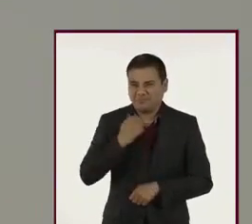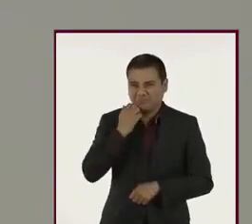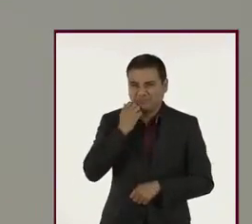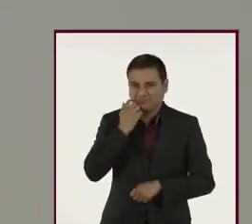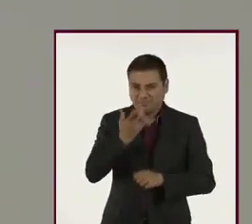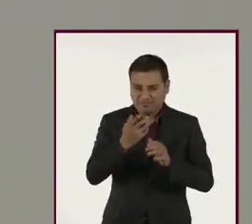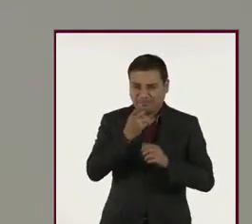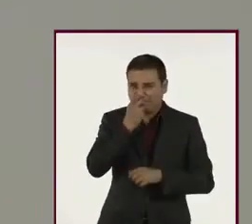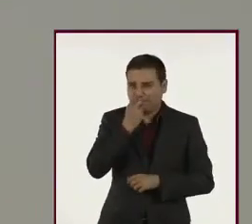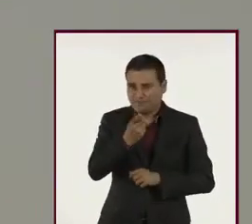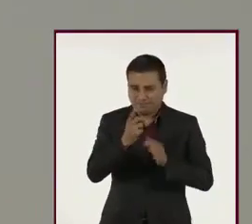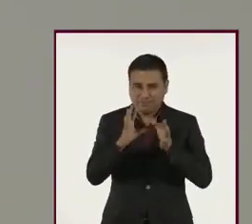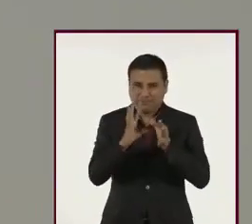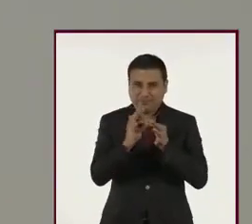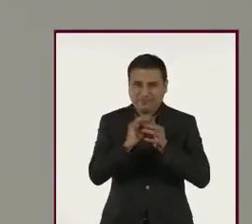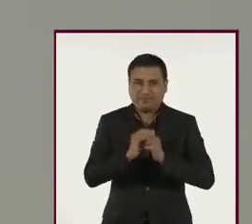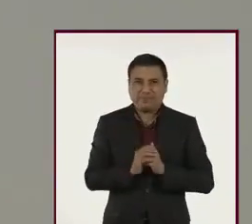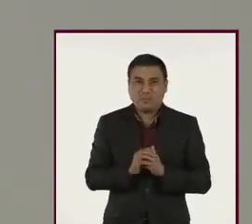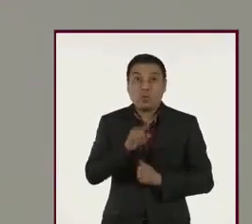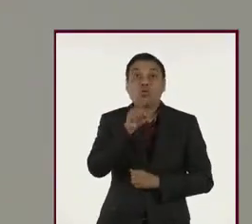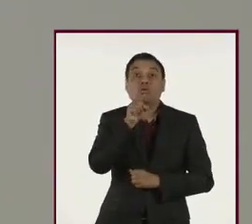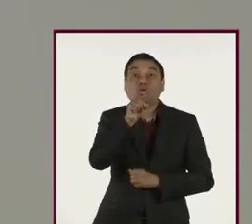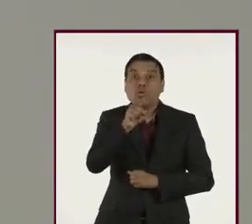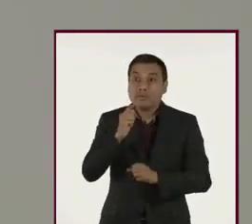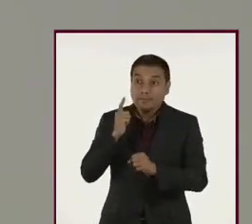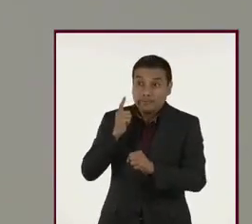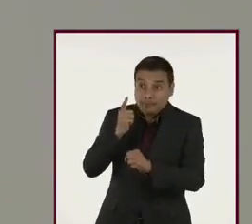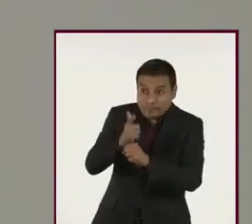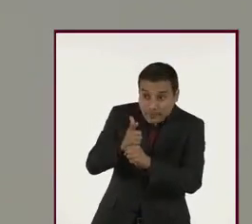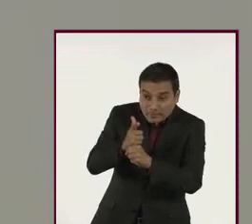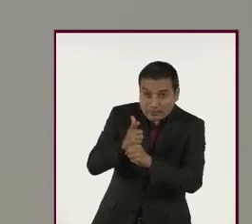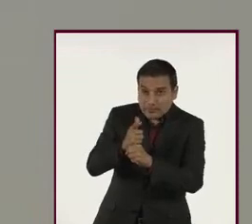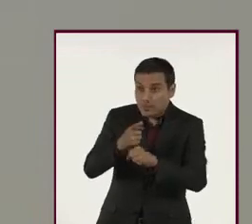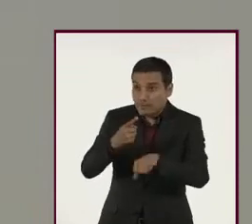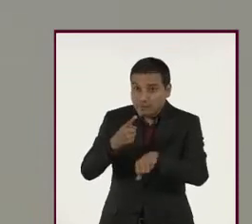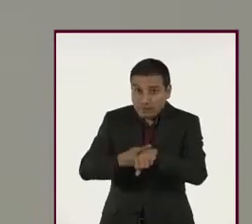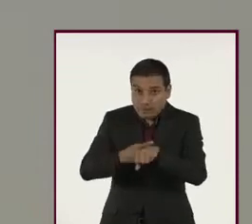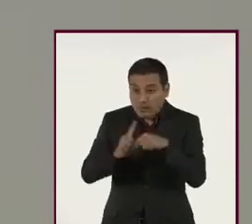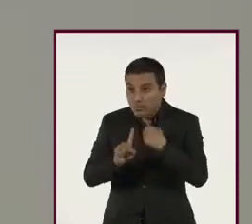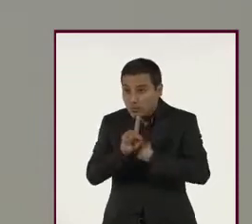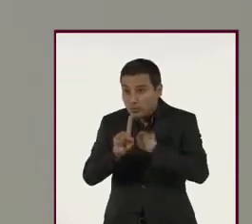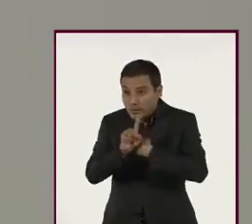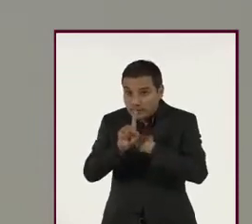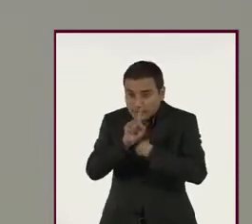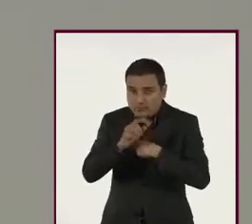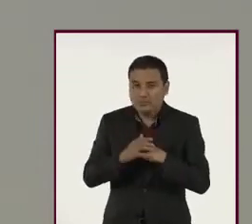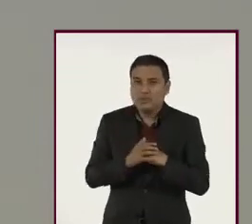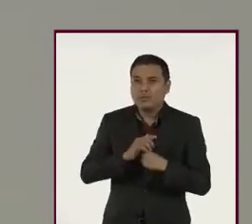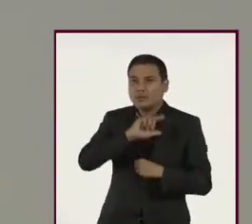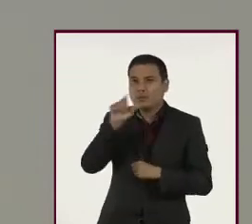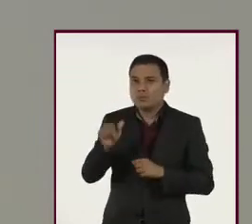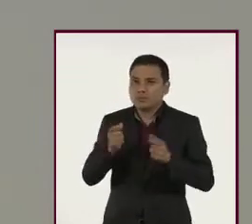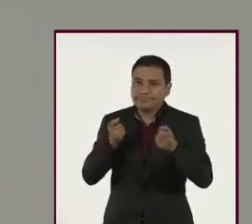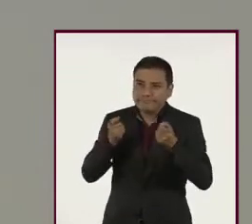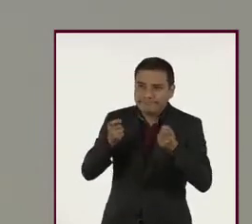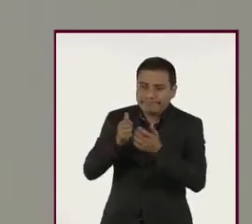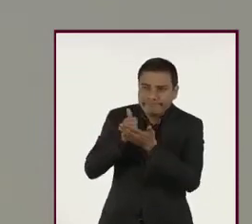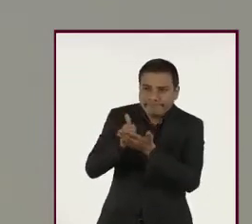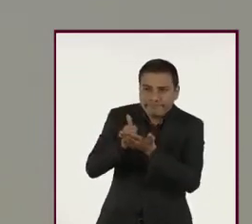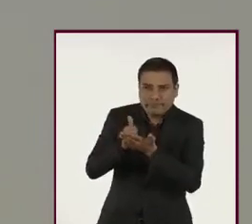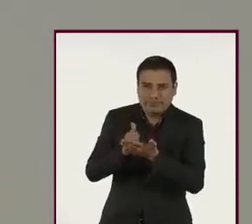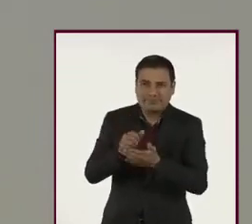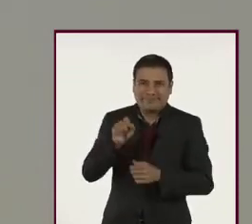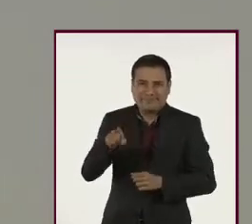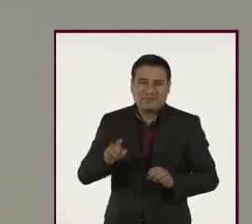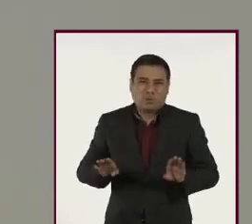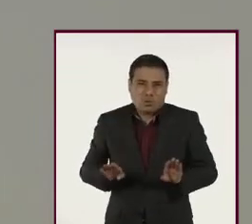que la identificación, el manejo y el tratamiento de los padecimientos en salud, en trastornos de la